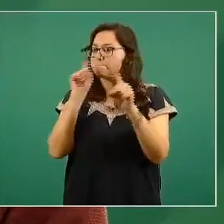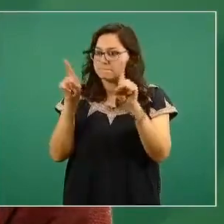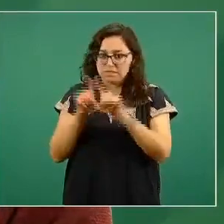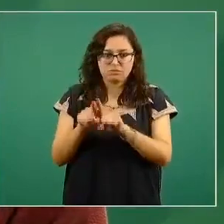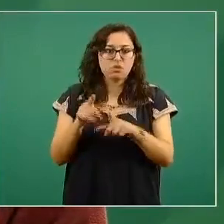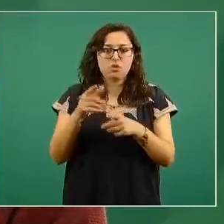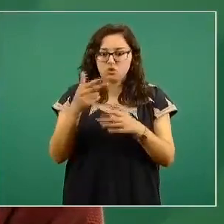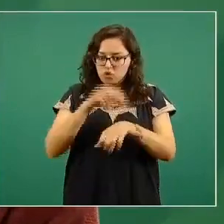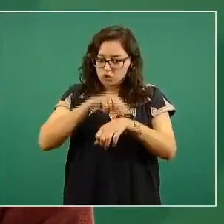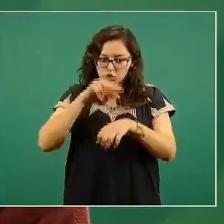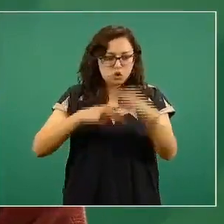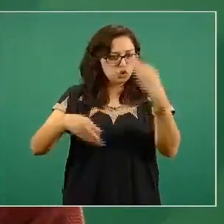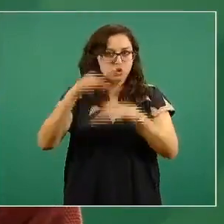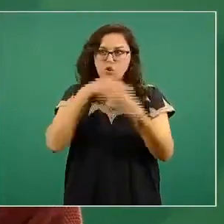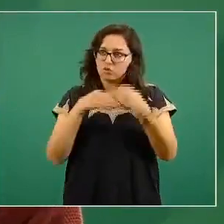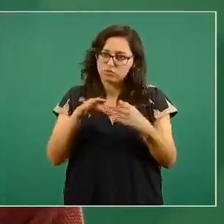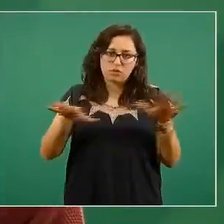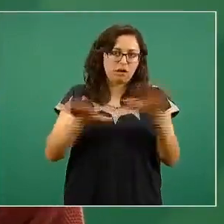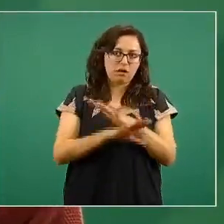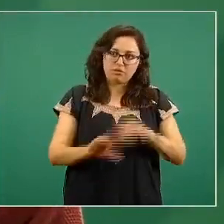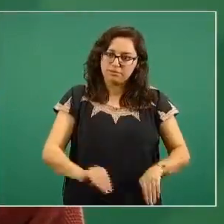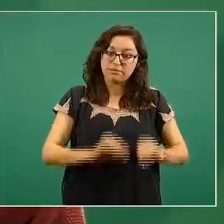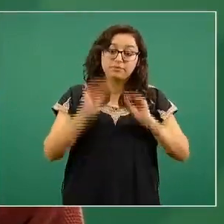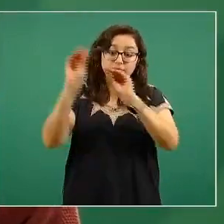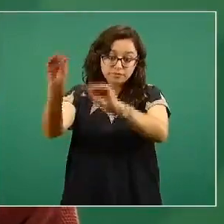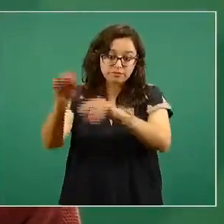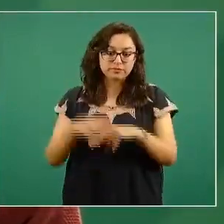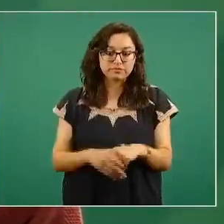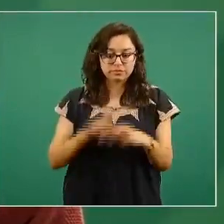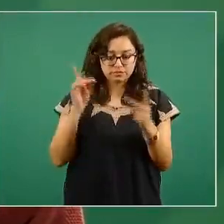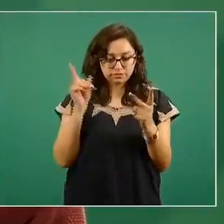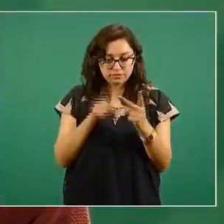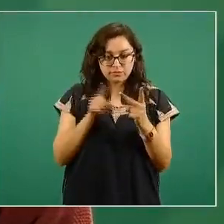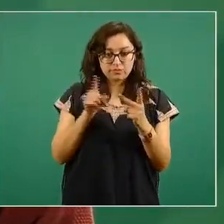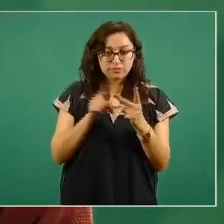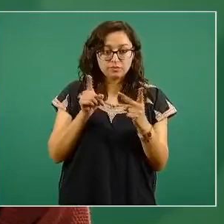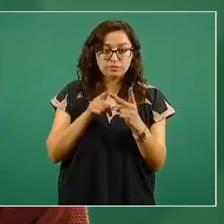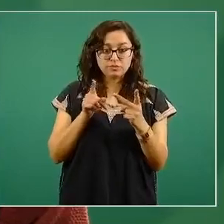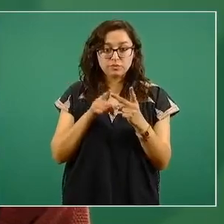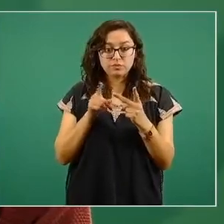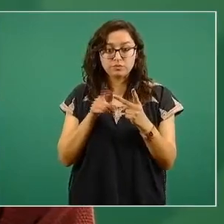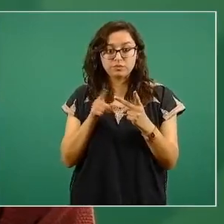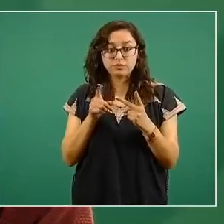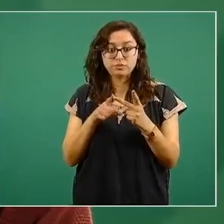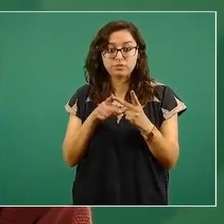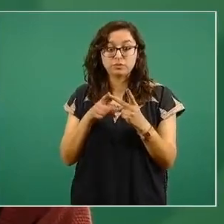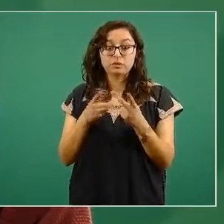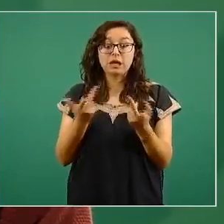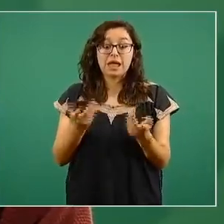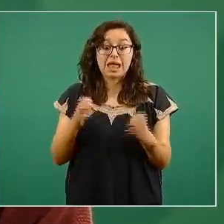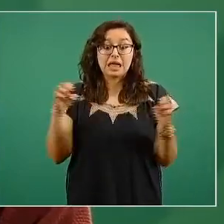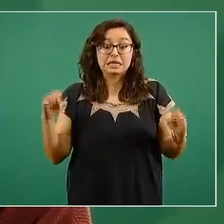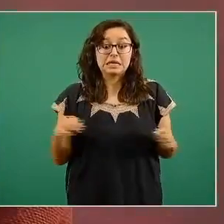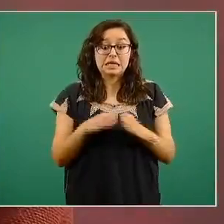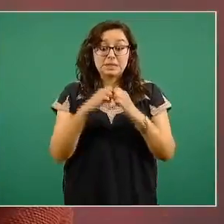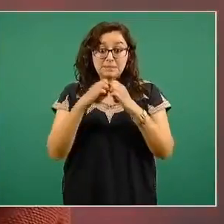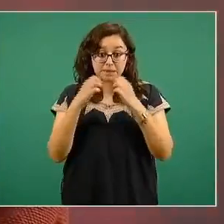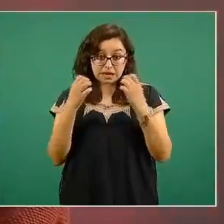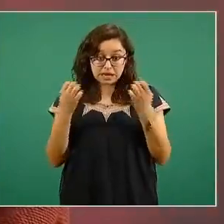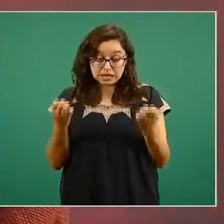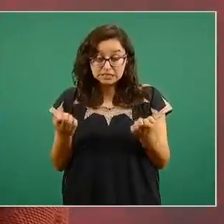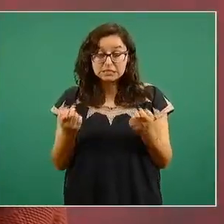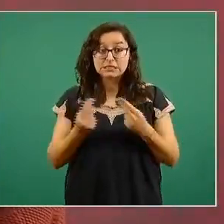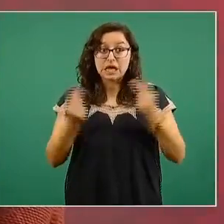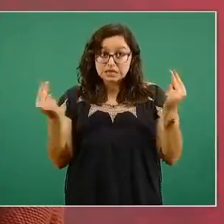también fueron reorganizados. Hay un segundo nivel de prioridad, que son situaciones que tienen que ser atendidas con urgencia, pero